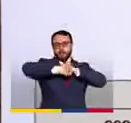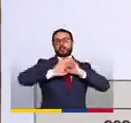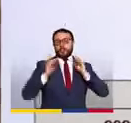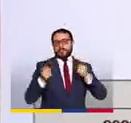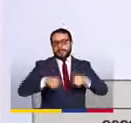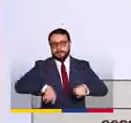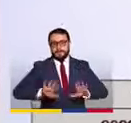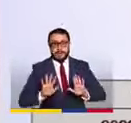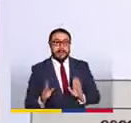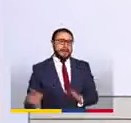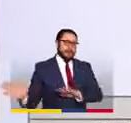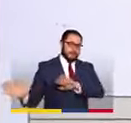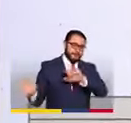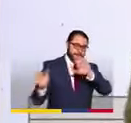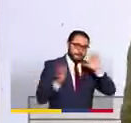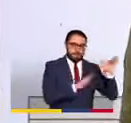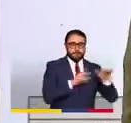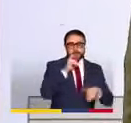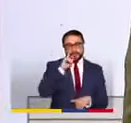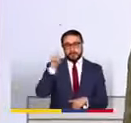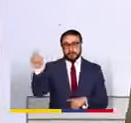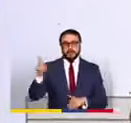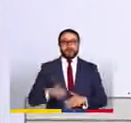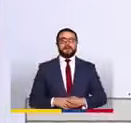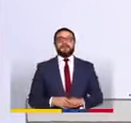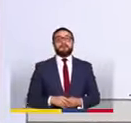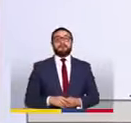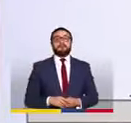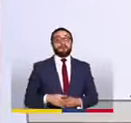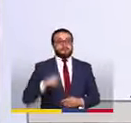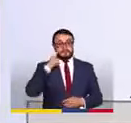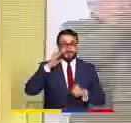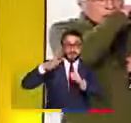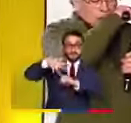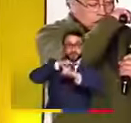caso, que es la Guajira.